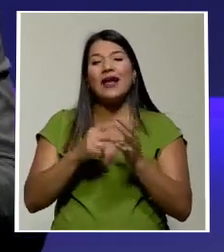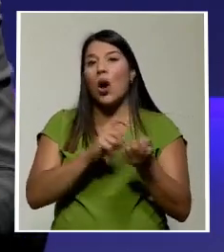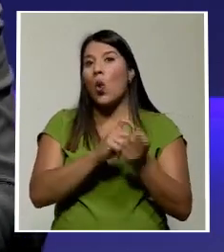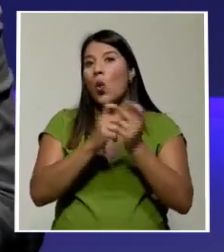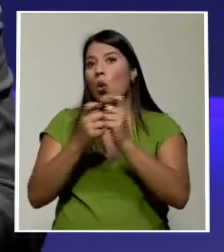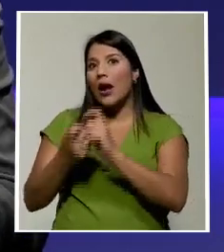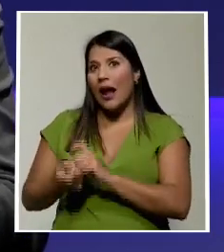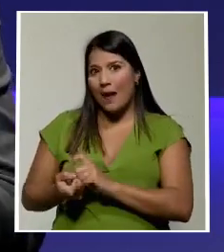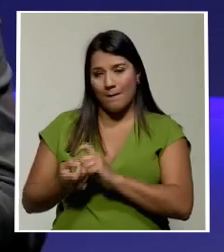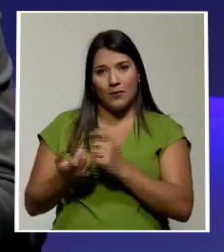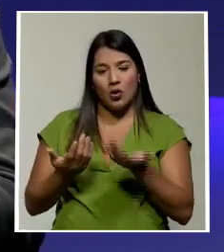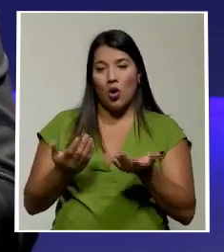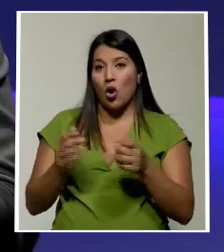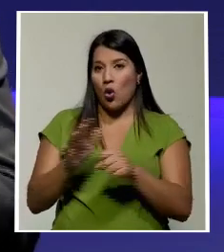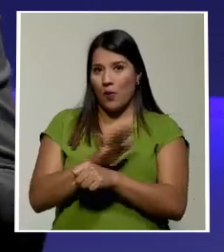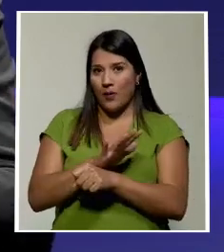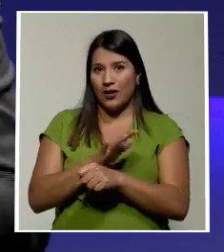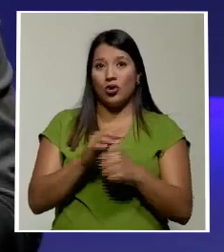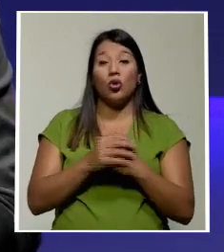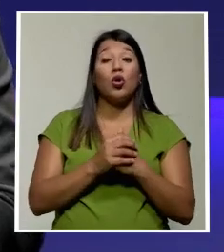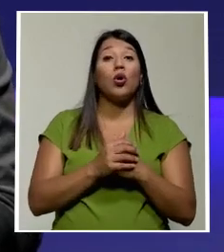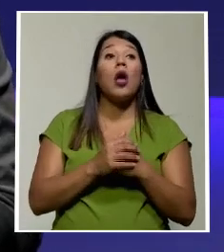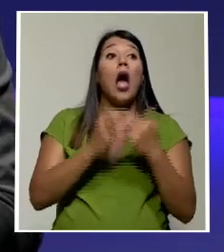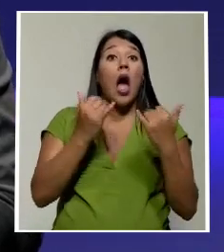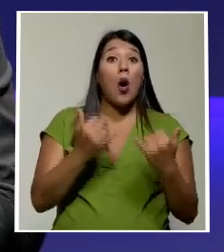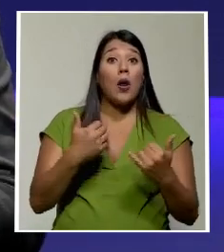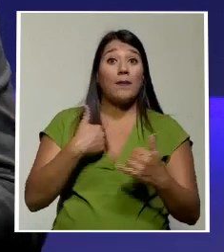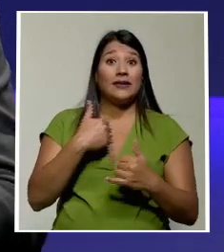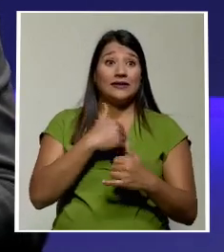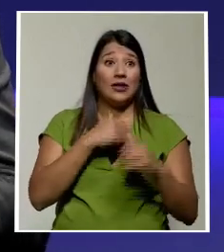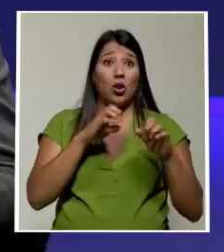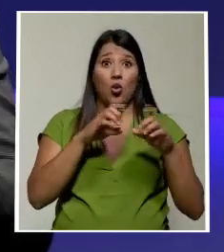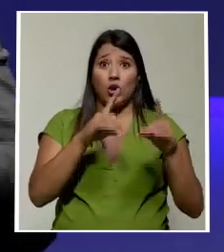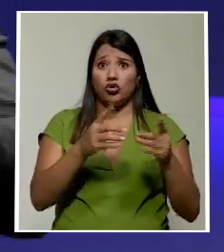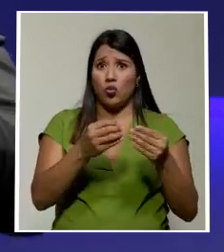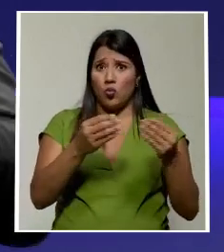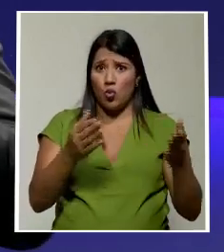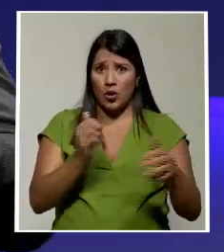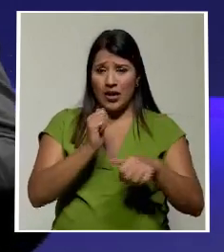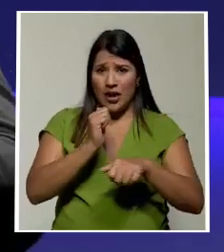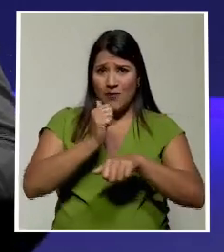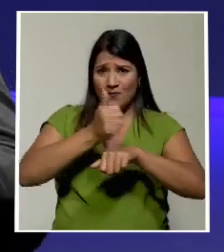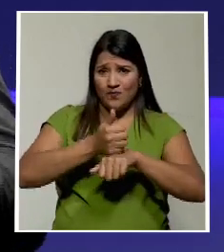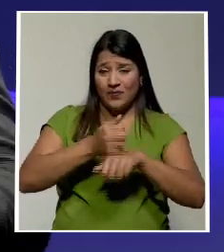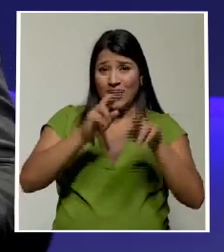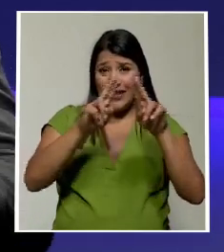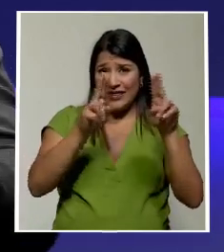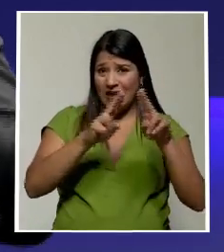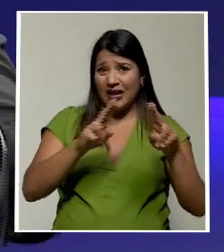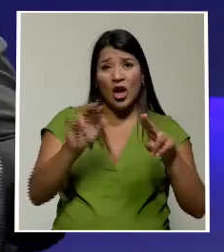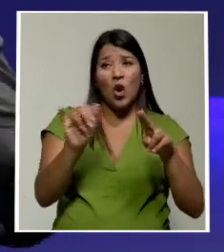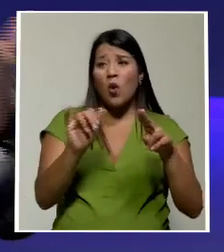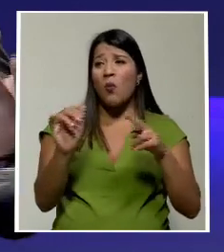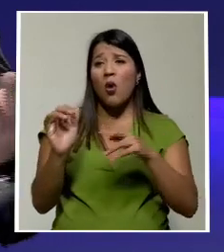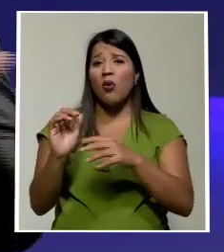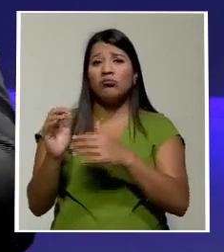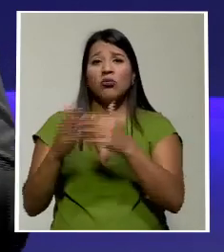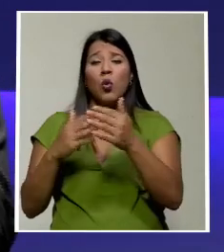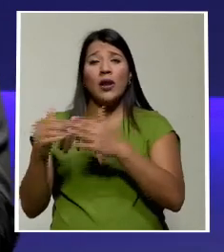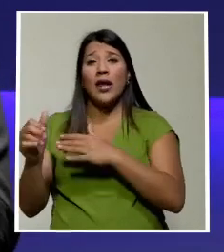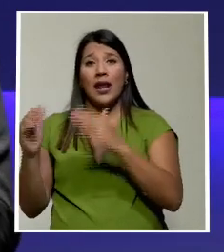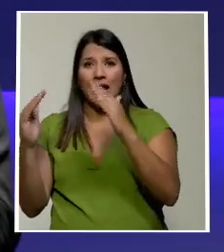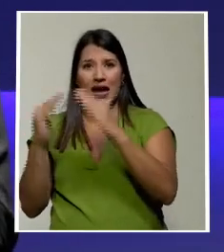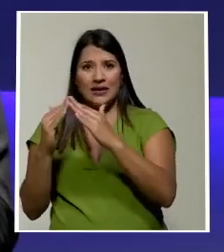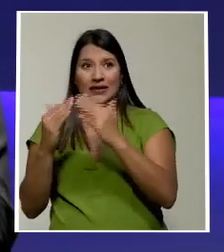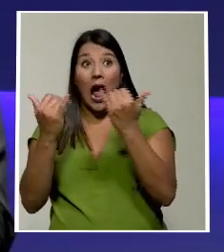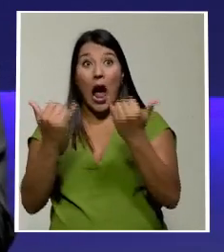de pasar de conexiones residenciales, que es lo que tiene el Ministerio de Educación Pública en este momento, a una red de primer mundo para yo creo que el ministerio